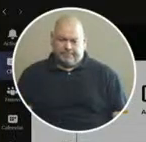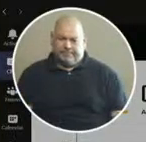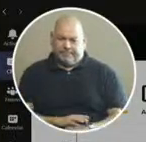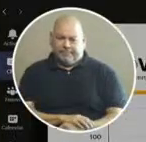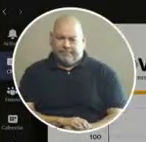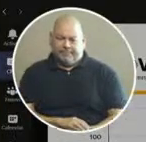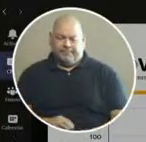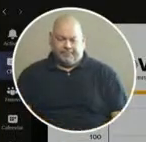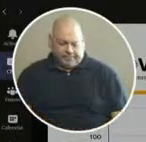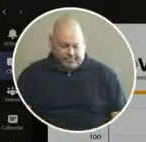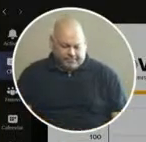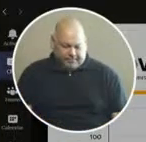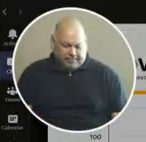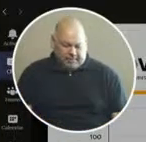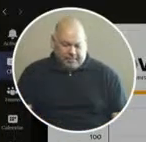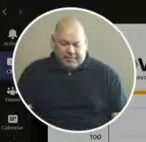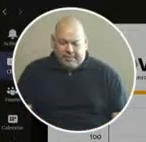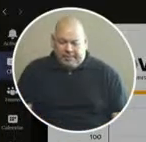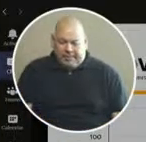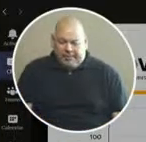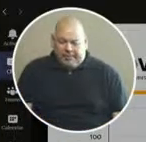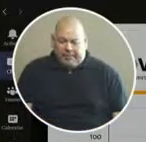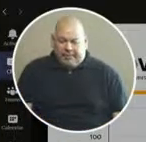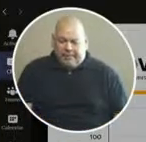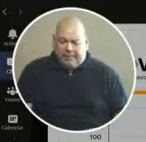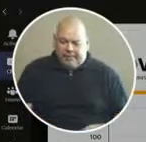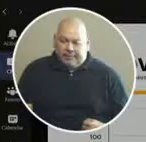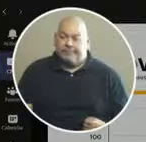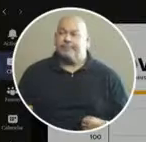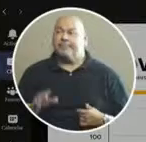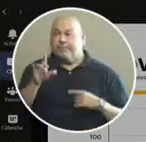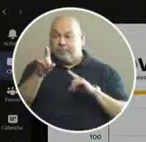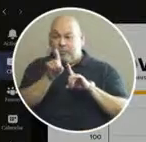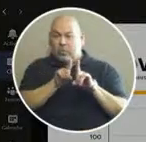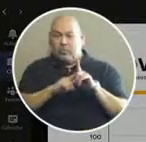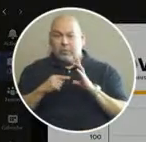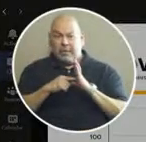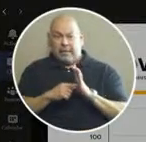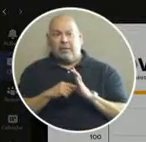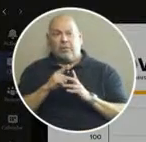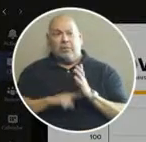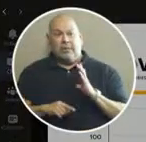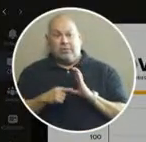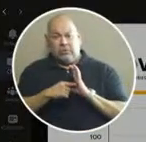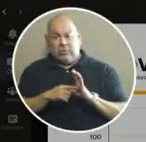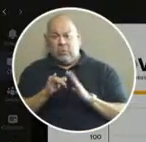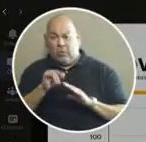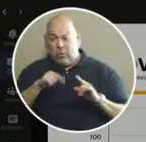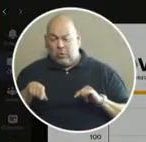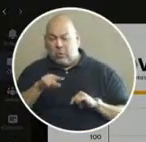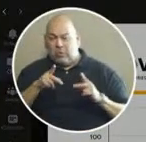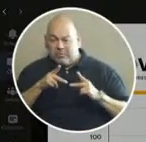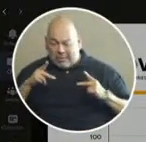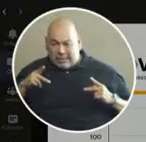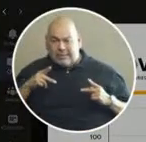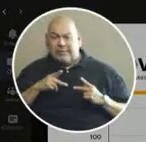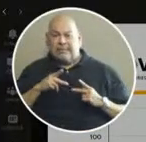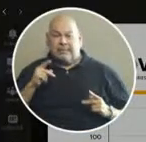la diapositiva en la cual nos muestra también esos lugares de los